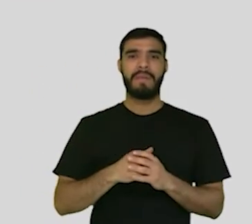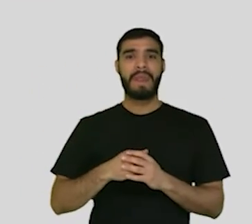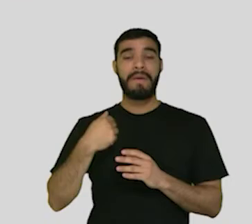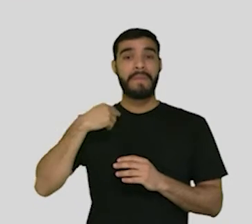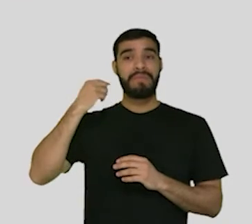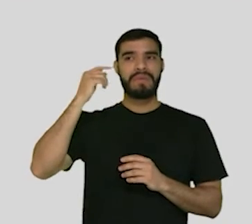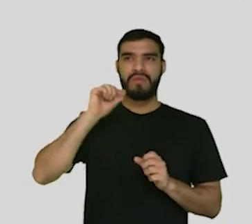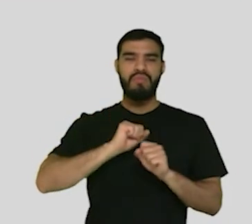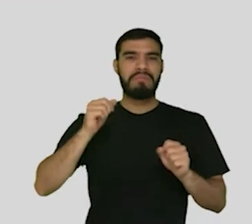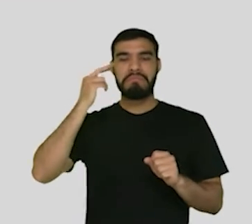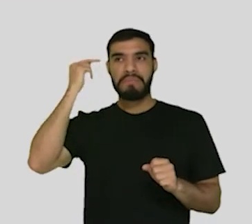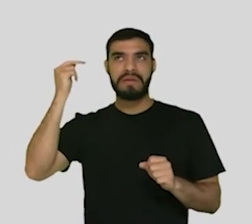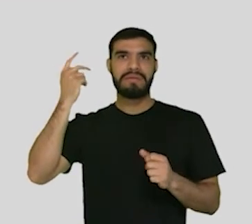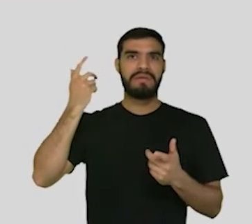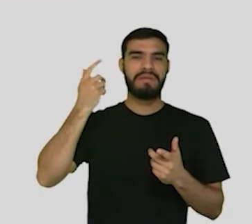Taikatuya Evo,